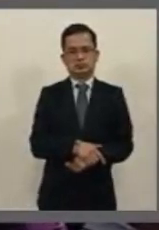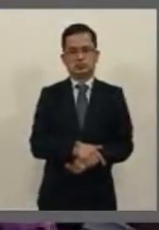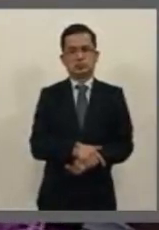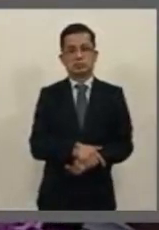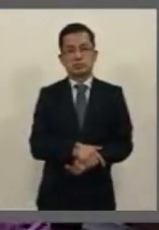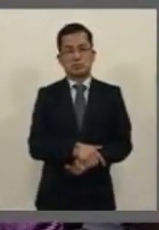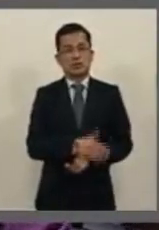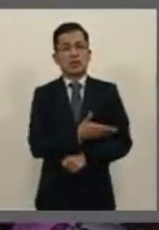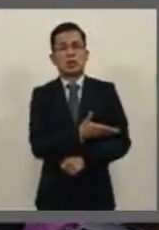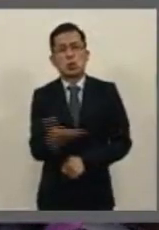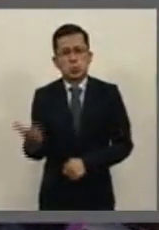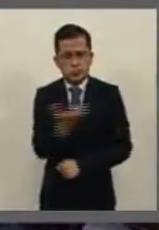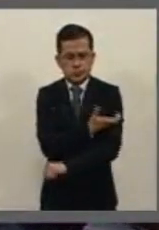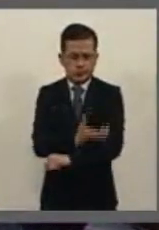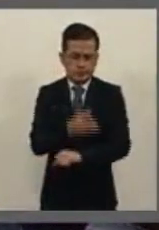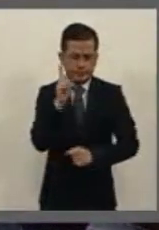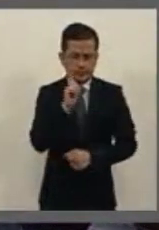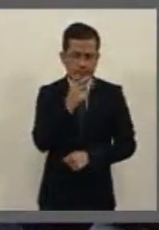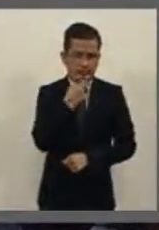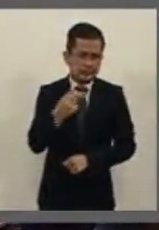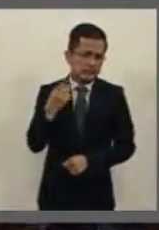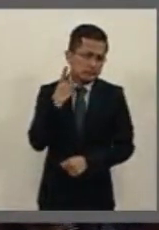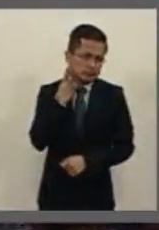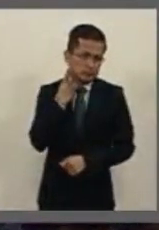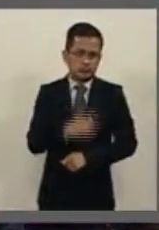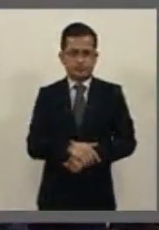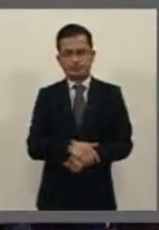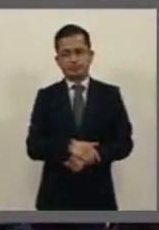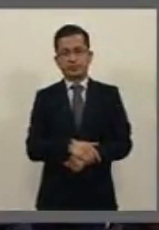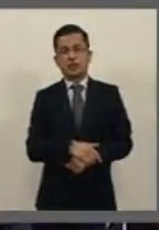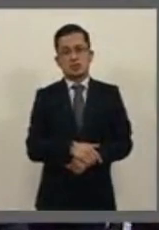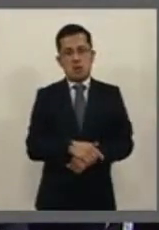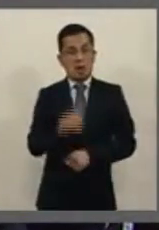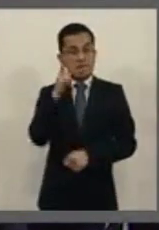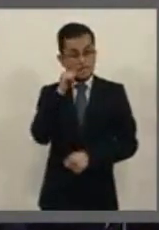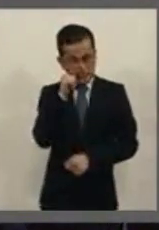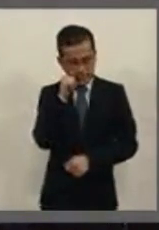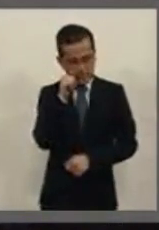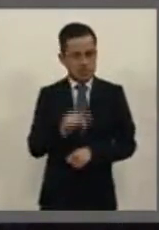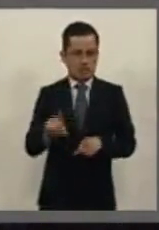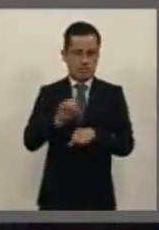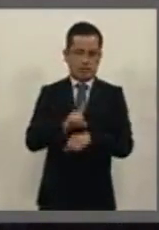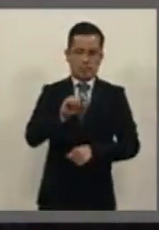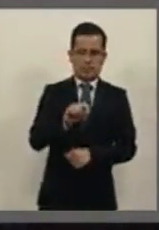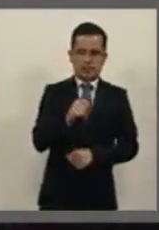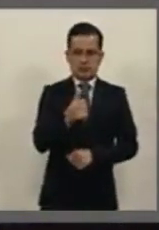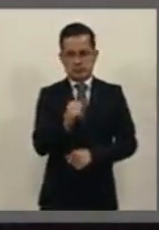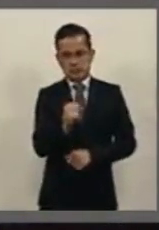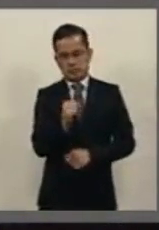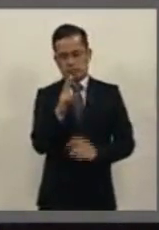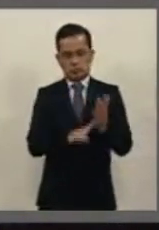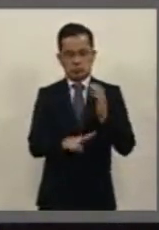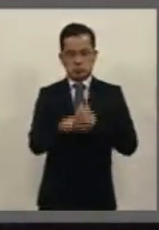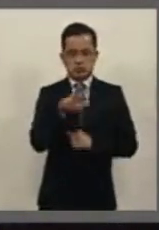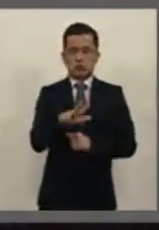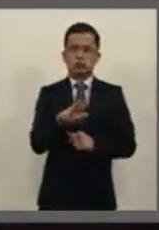Compañeros diputados, compañeras diputadas, el día de mañana, 26 de septiembre de 2018, se